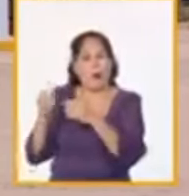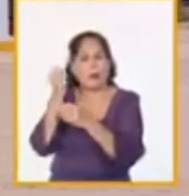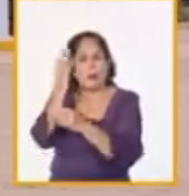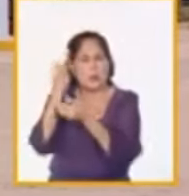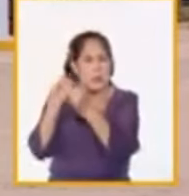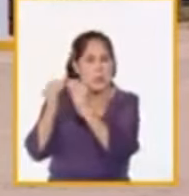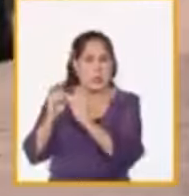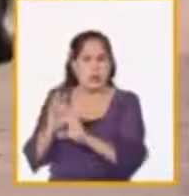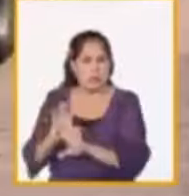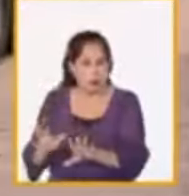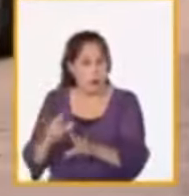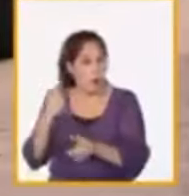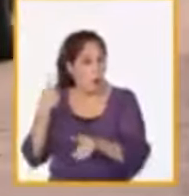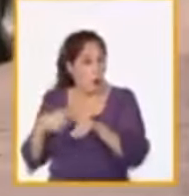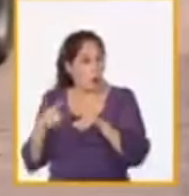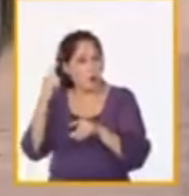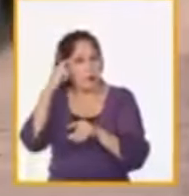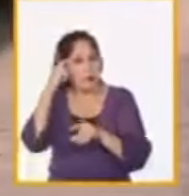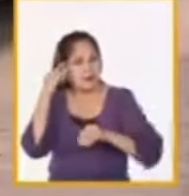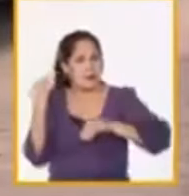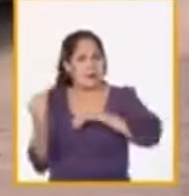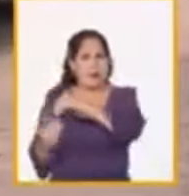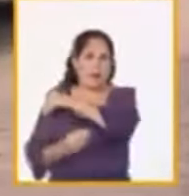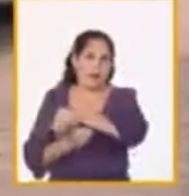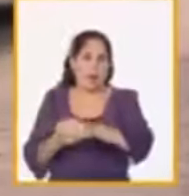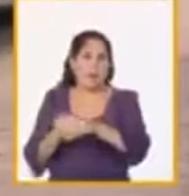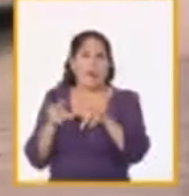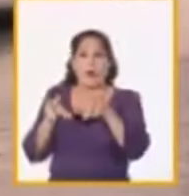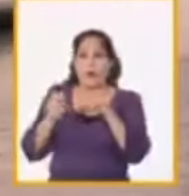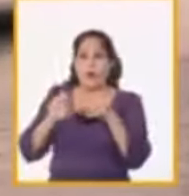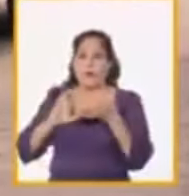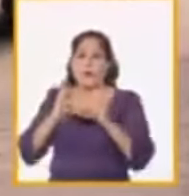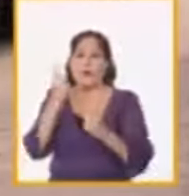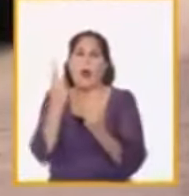el cambio de mentalidad para implementar